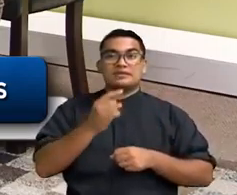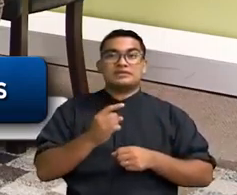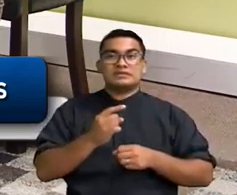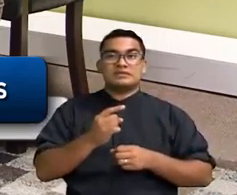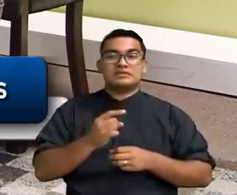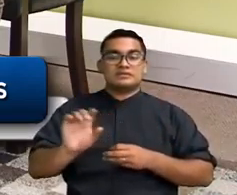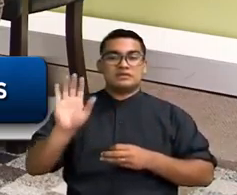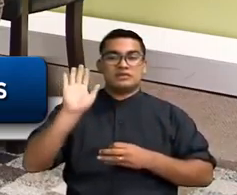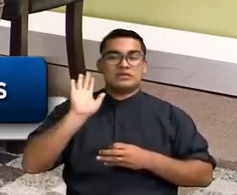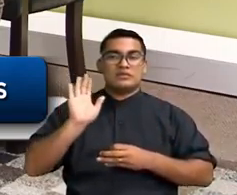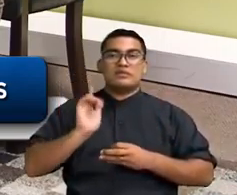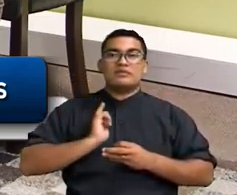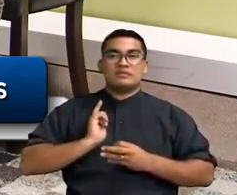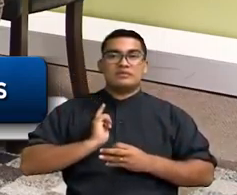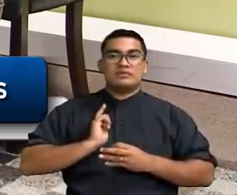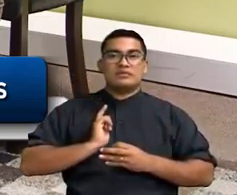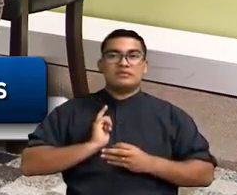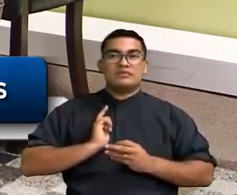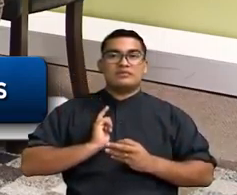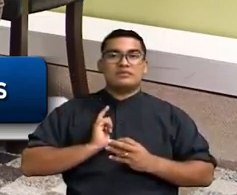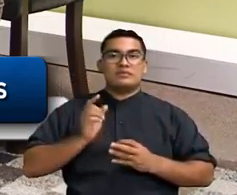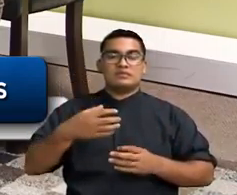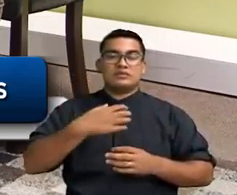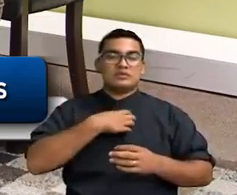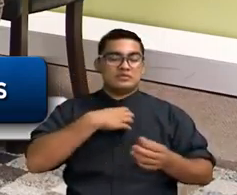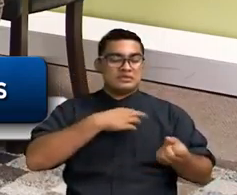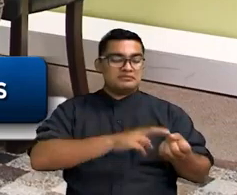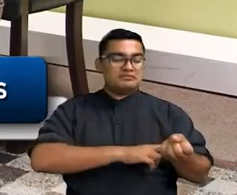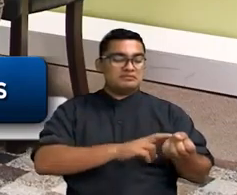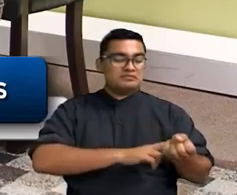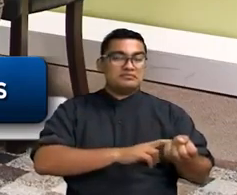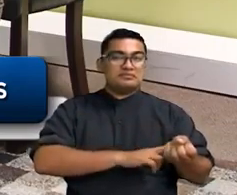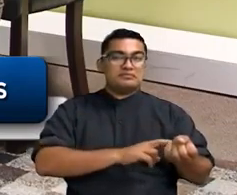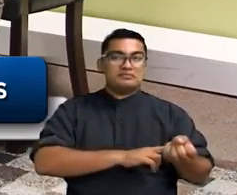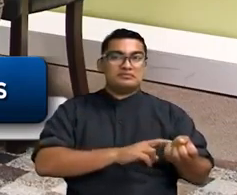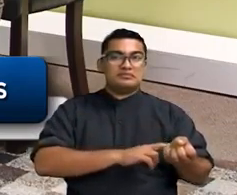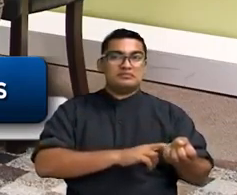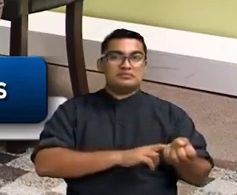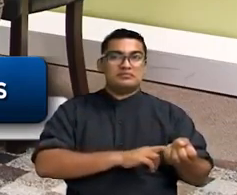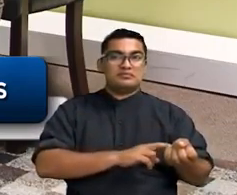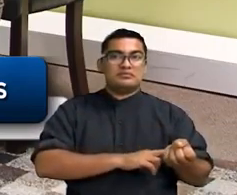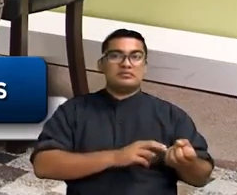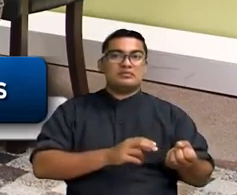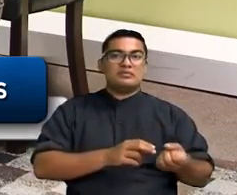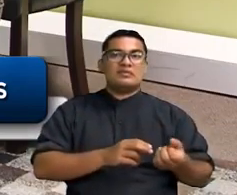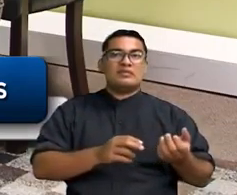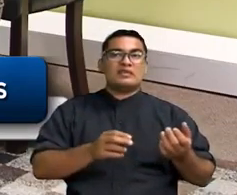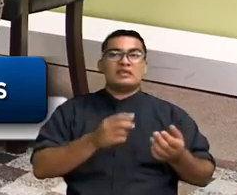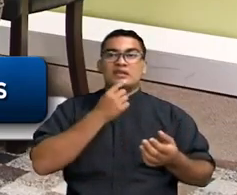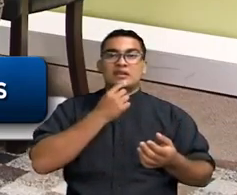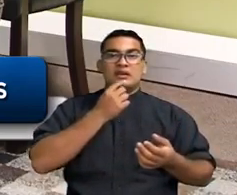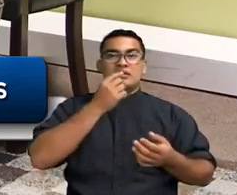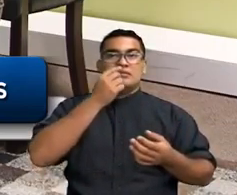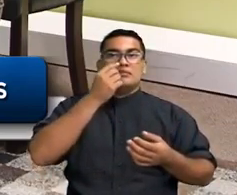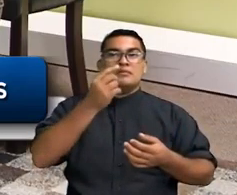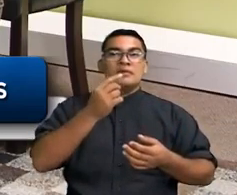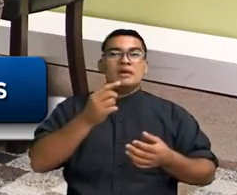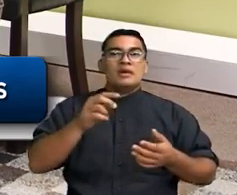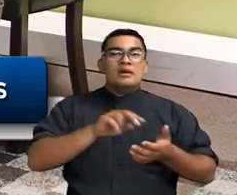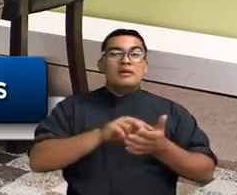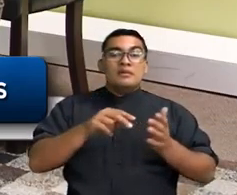inmunocompromiso que tienen por la diabetes, esto llevan a disminuir la